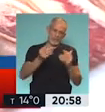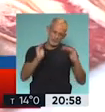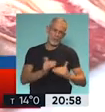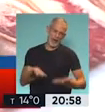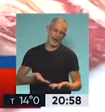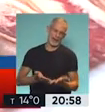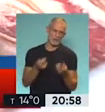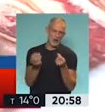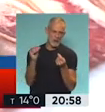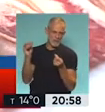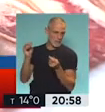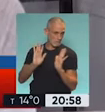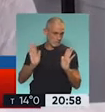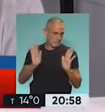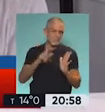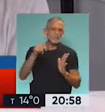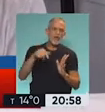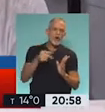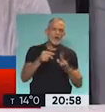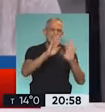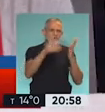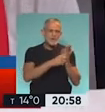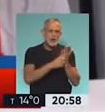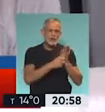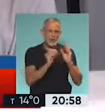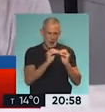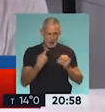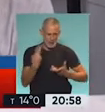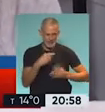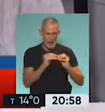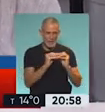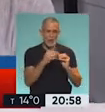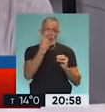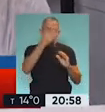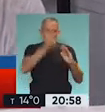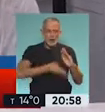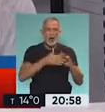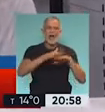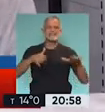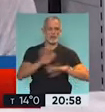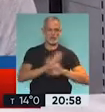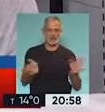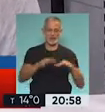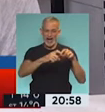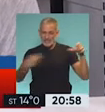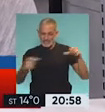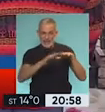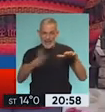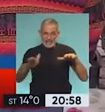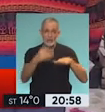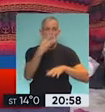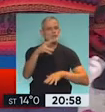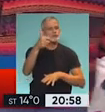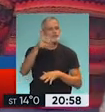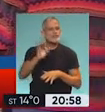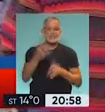adelante. Necesitamos continuar con esto, que sea mucho más grande, mucho más masivo, porque hay un montón de producción que o no se vende o se mal vende